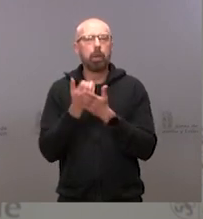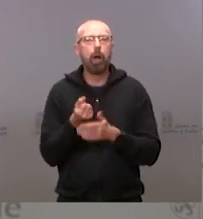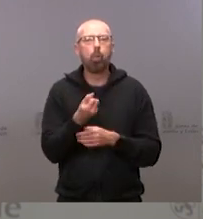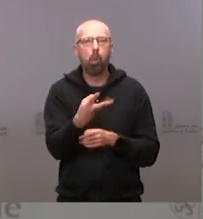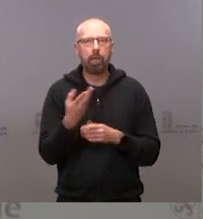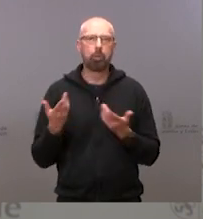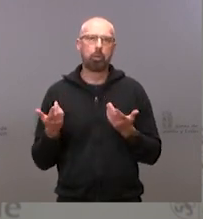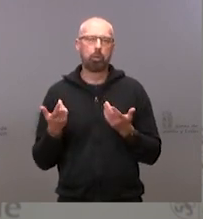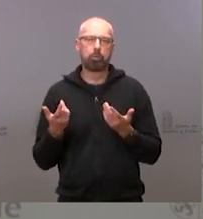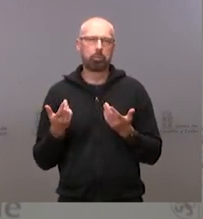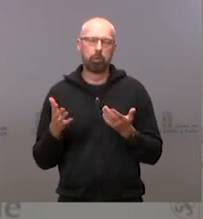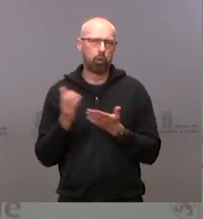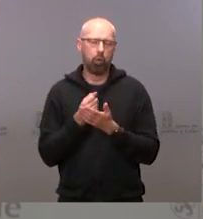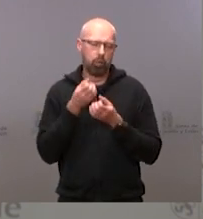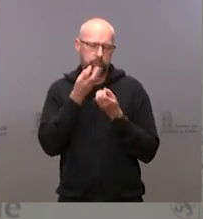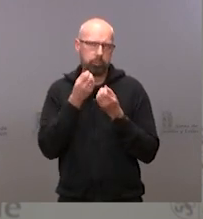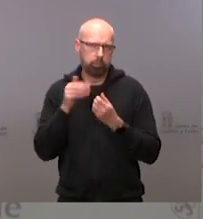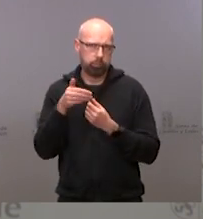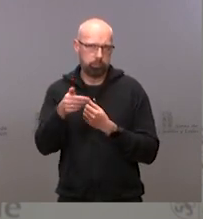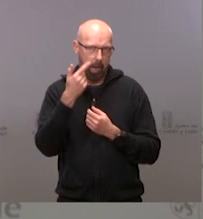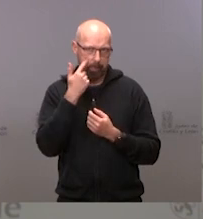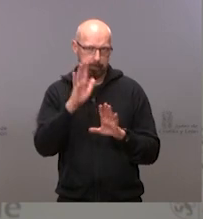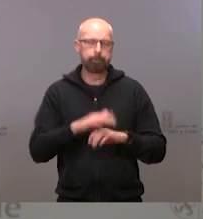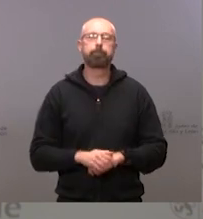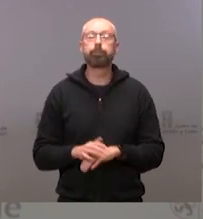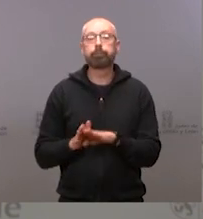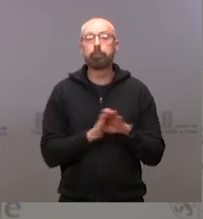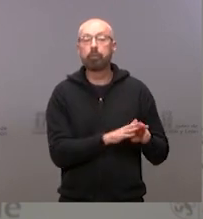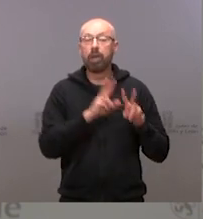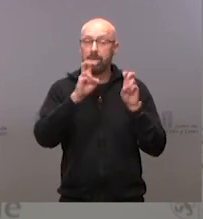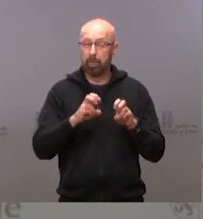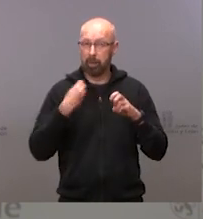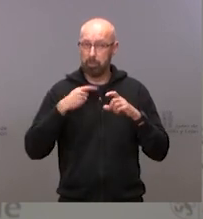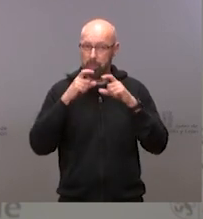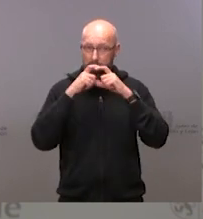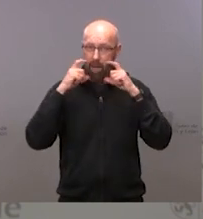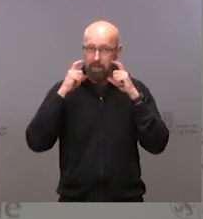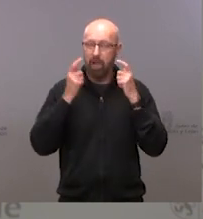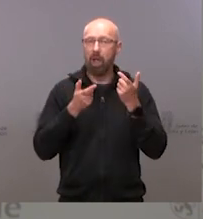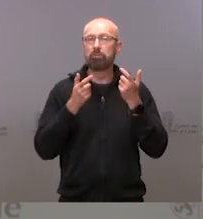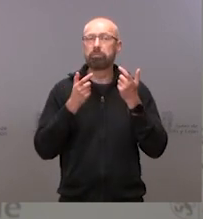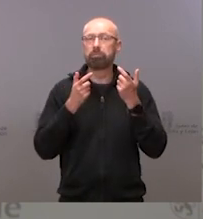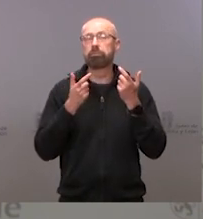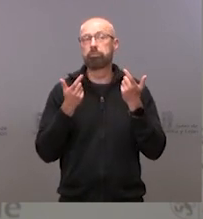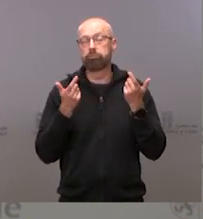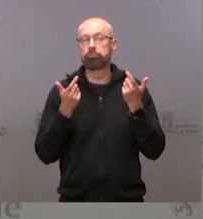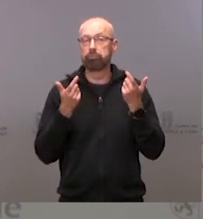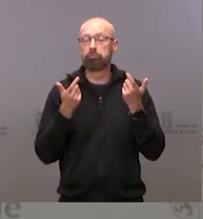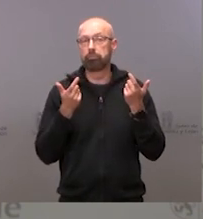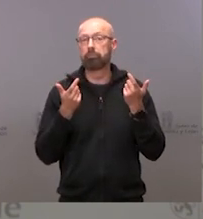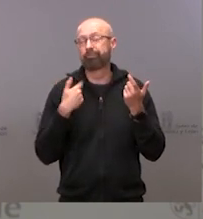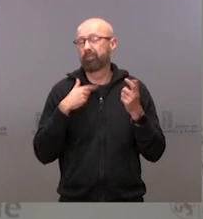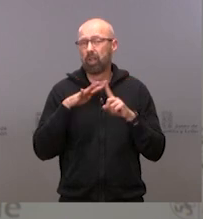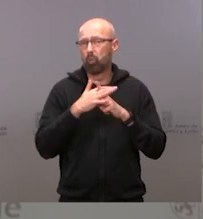que vamos a disponer por otro lado respecto de las mascarillas bueno la